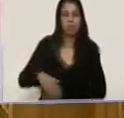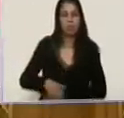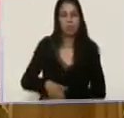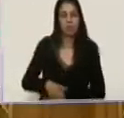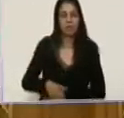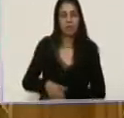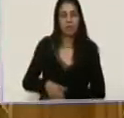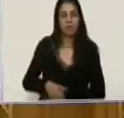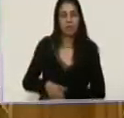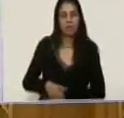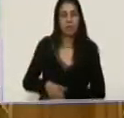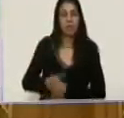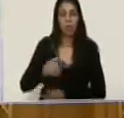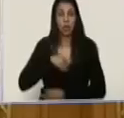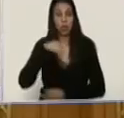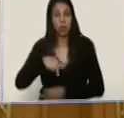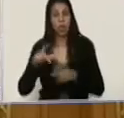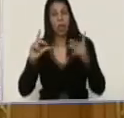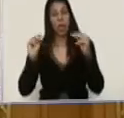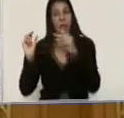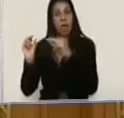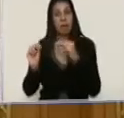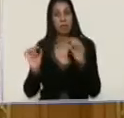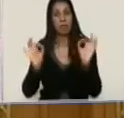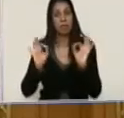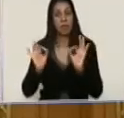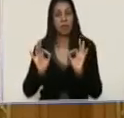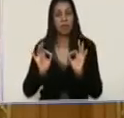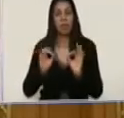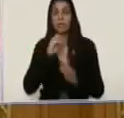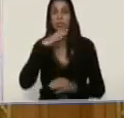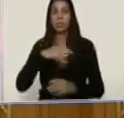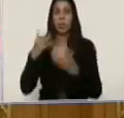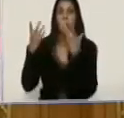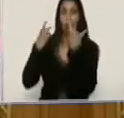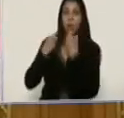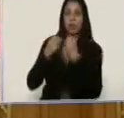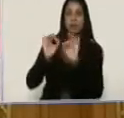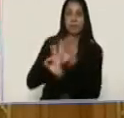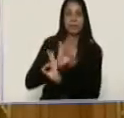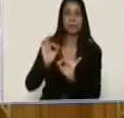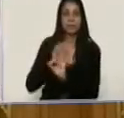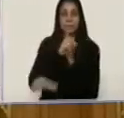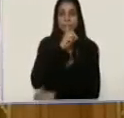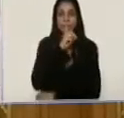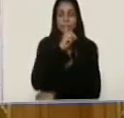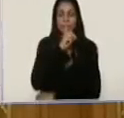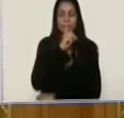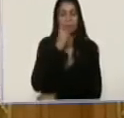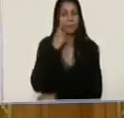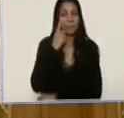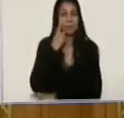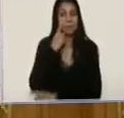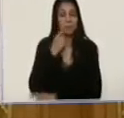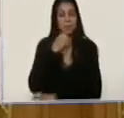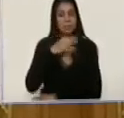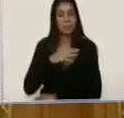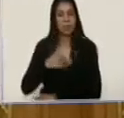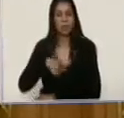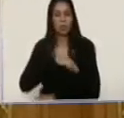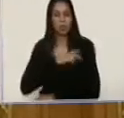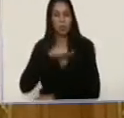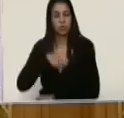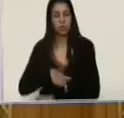pero eso no lo hablamos, esa historia no las esconden. Fíjate cómo es la historia. Somos unos maulas,